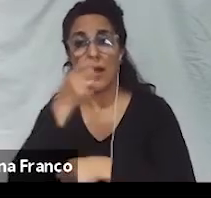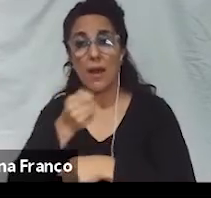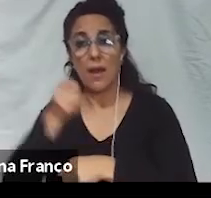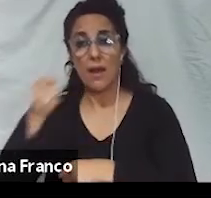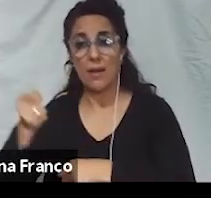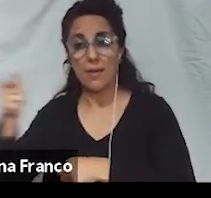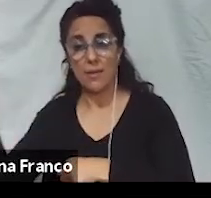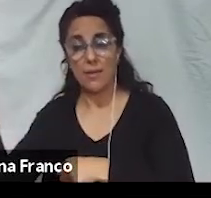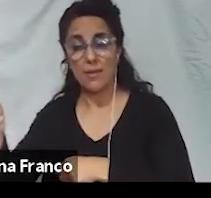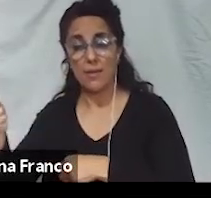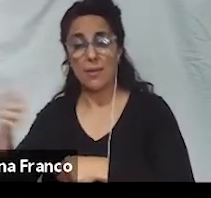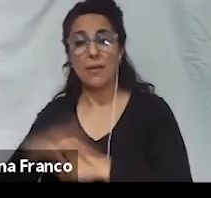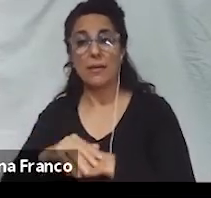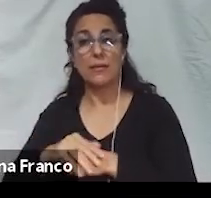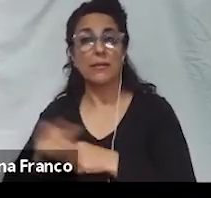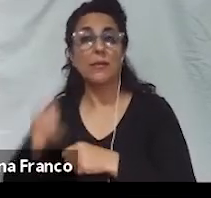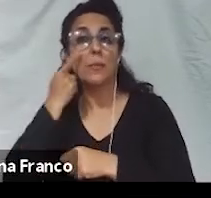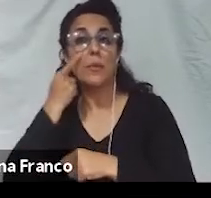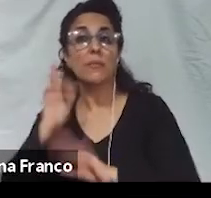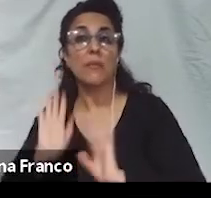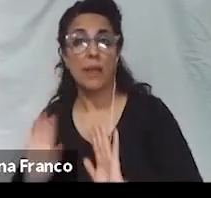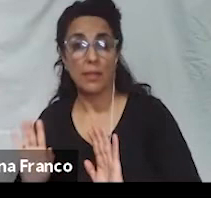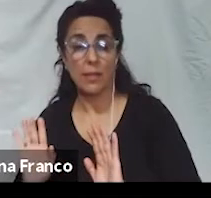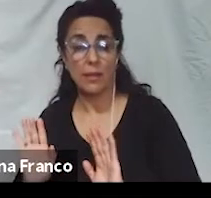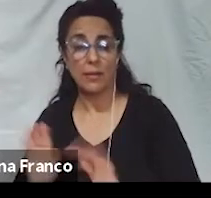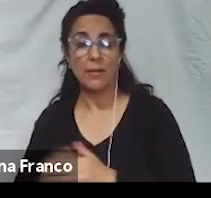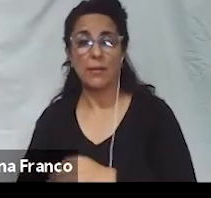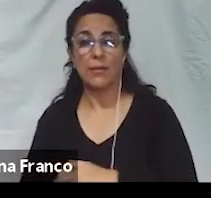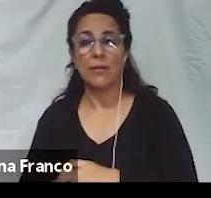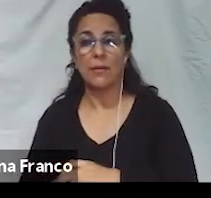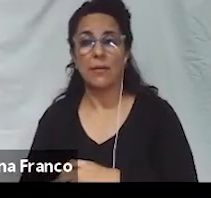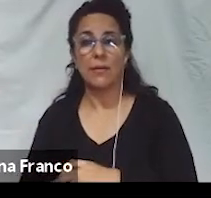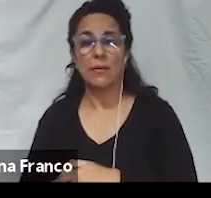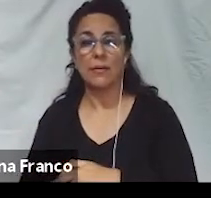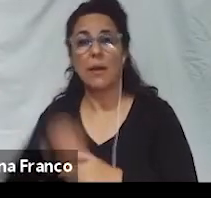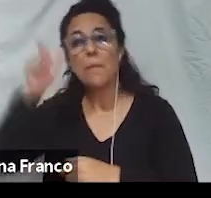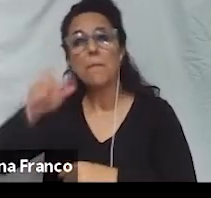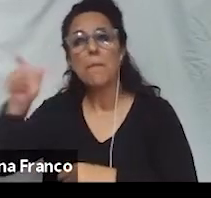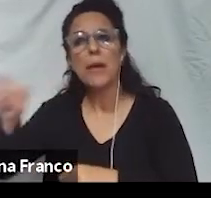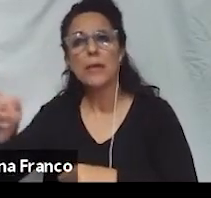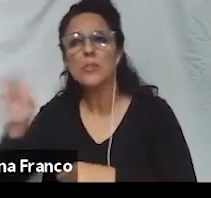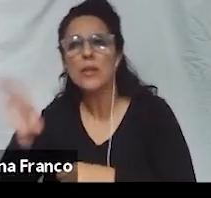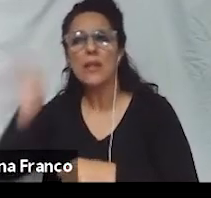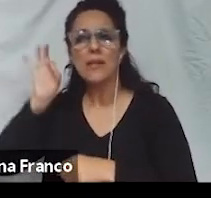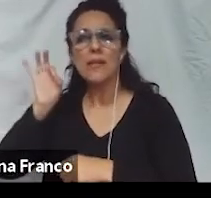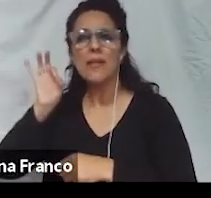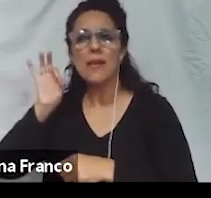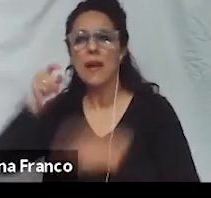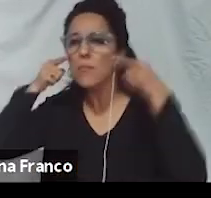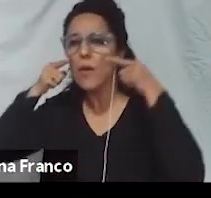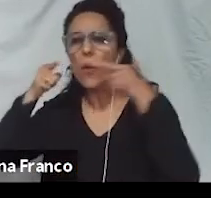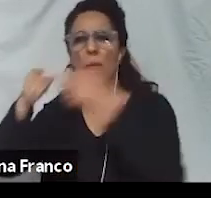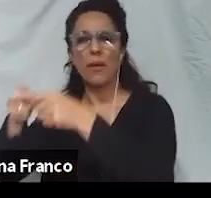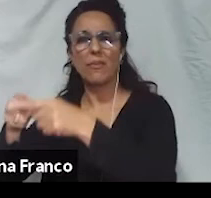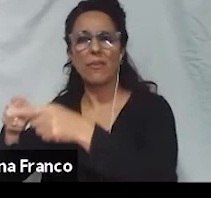lo ideal y que siempre tenemos que tratar de que los clientes elijan el AAA